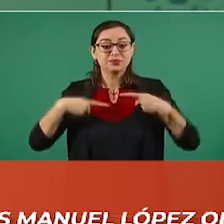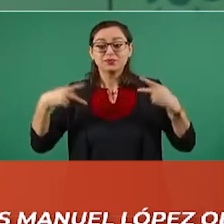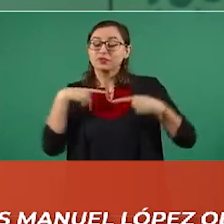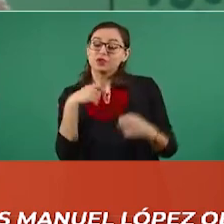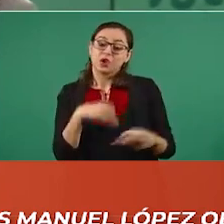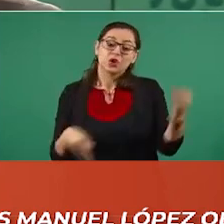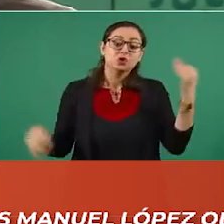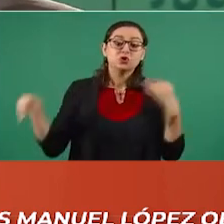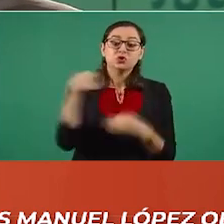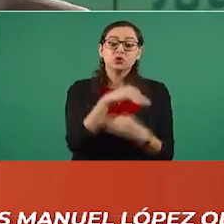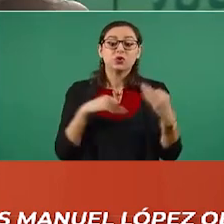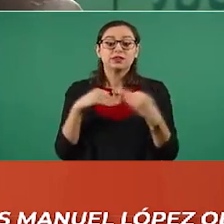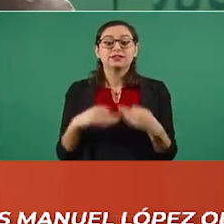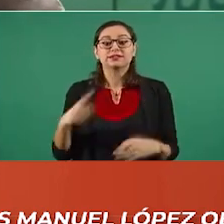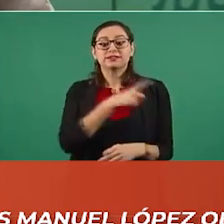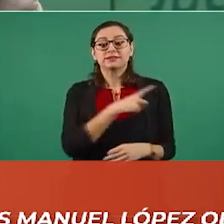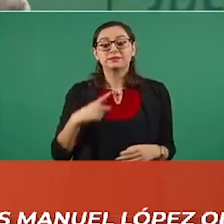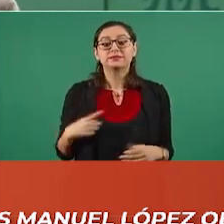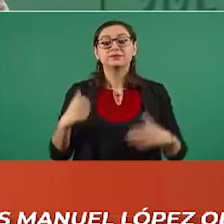a